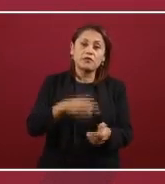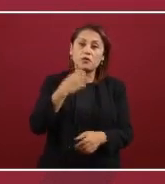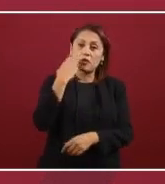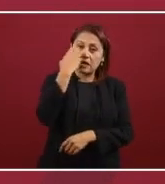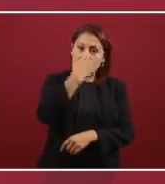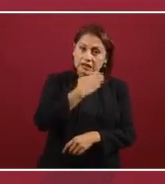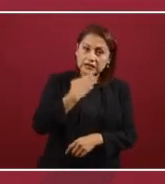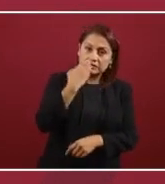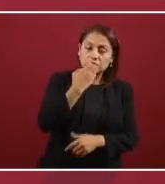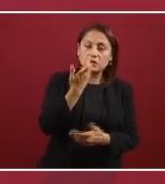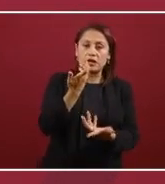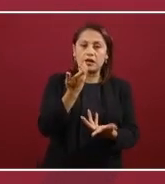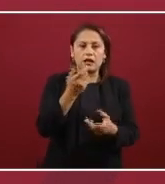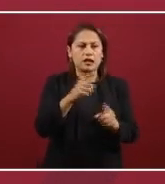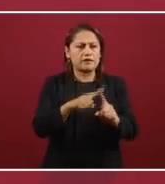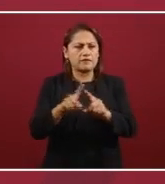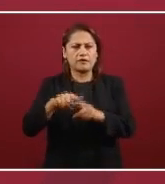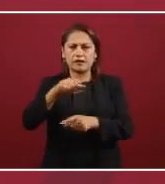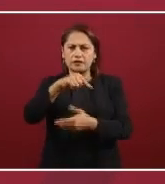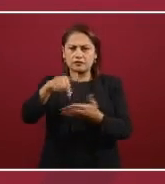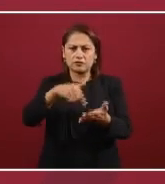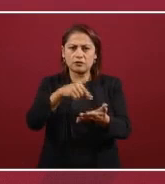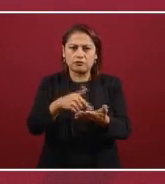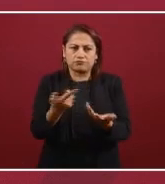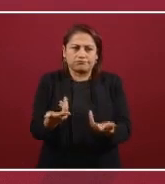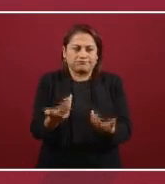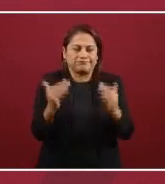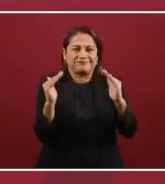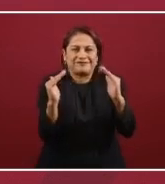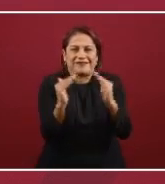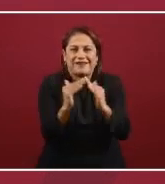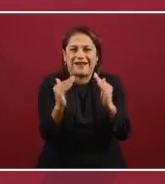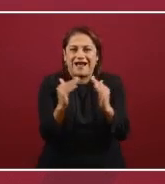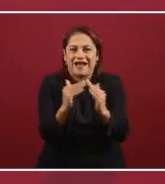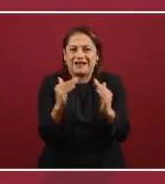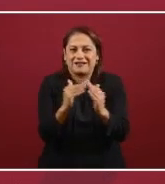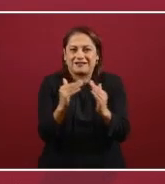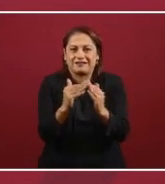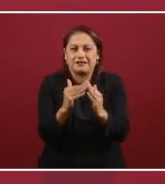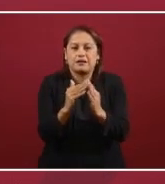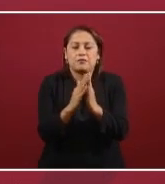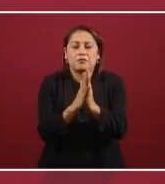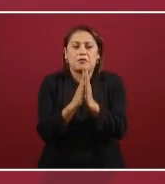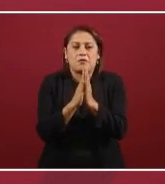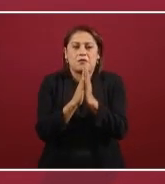los centros educativos, los hogares estén libres de